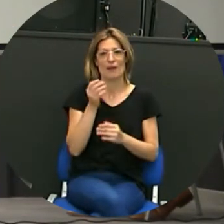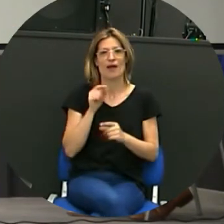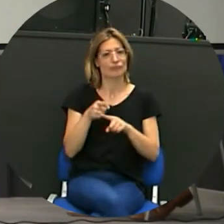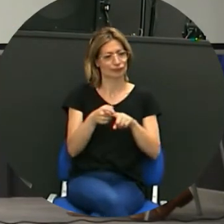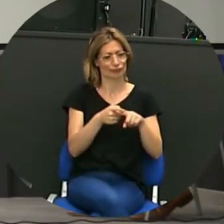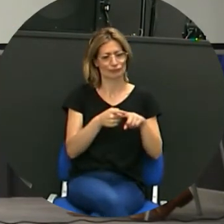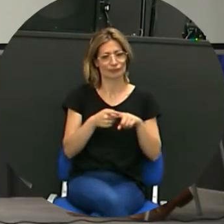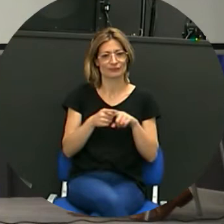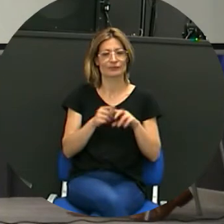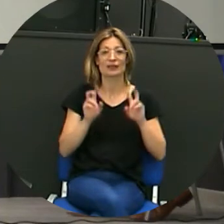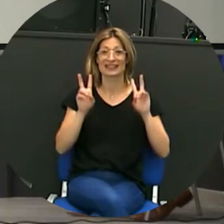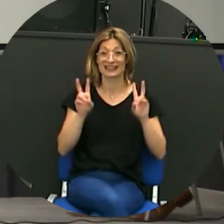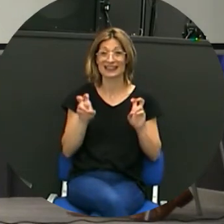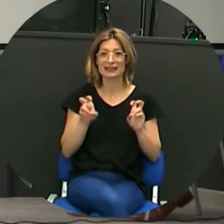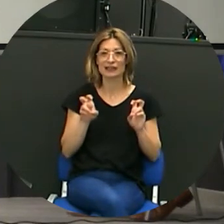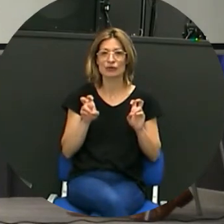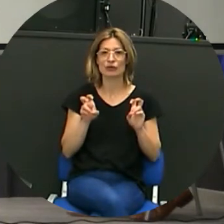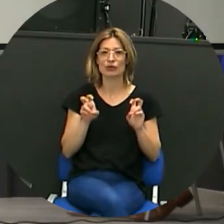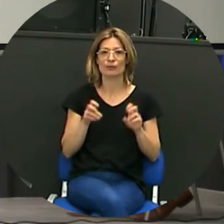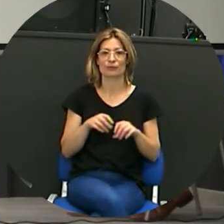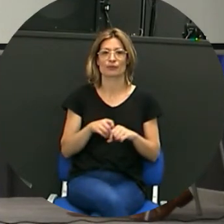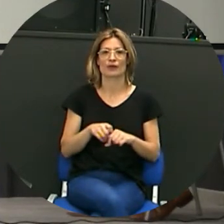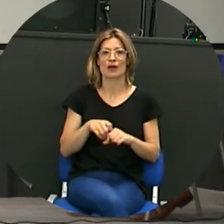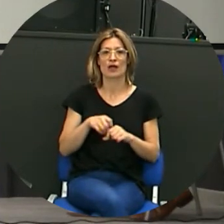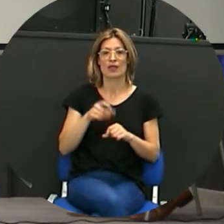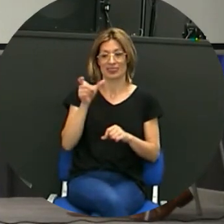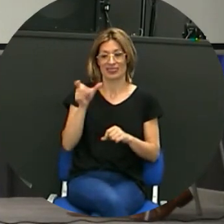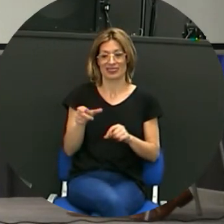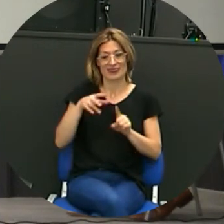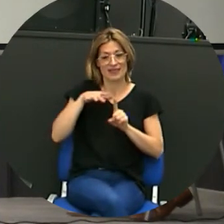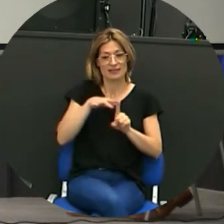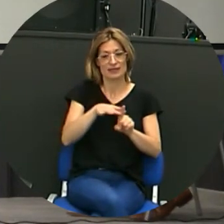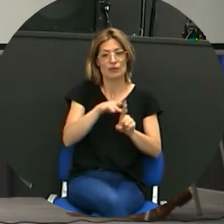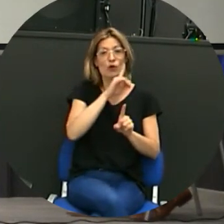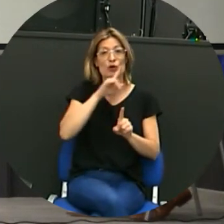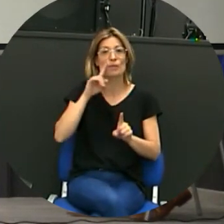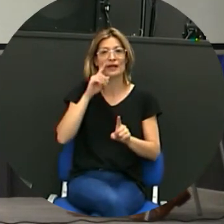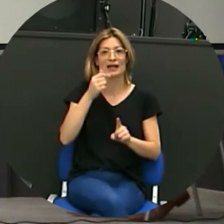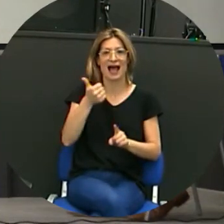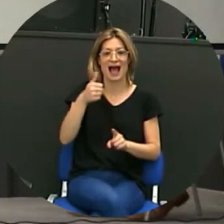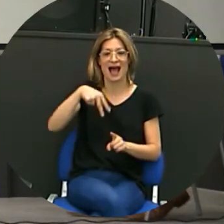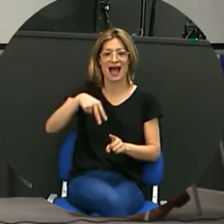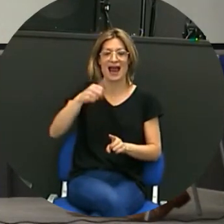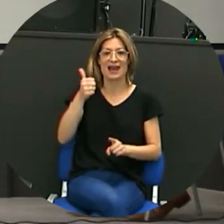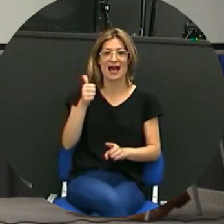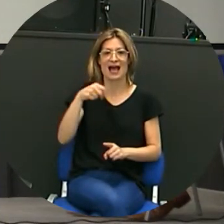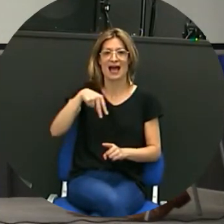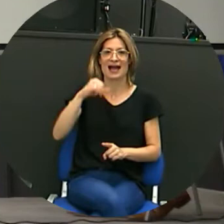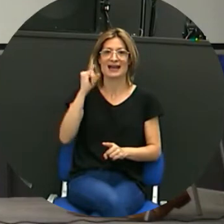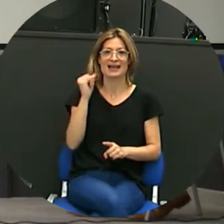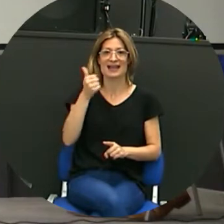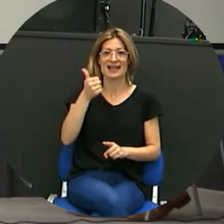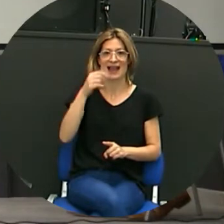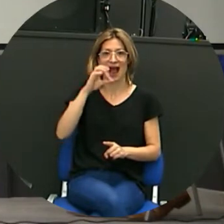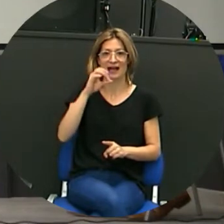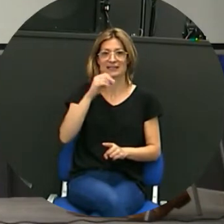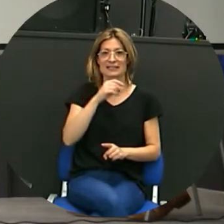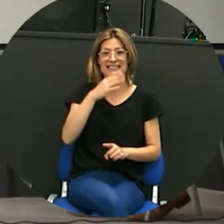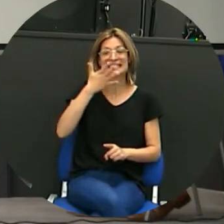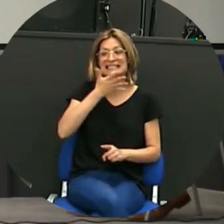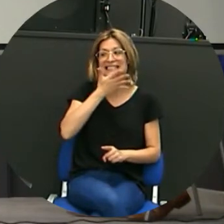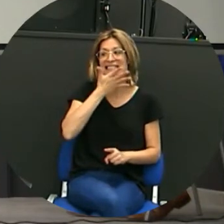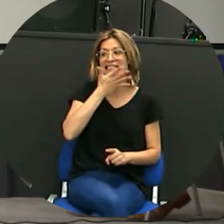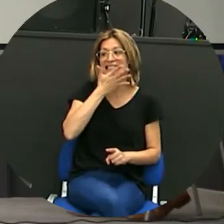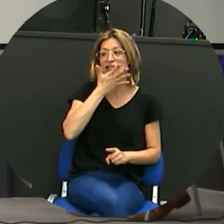que tiene por título Un discípulo llamado Ananías, lo que nadie puede hacer. Que